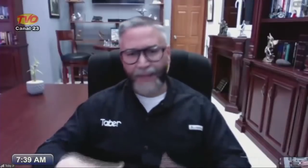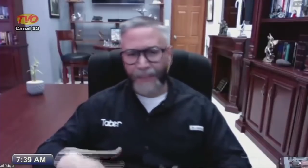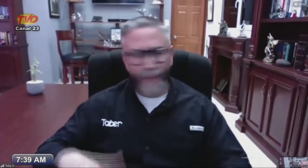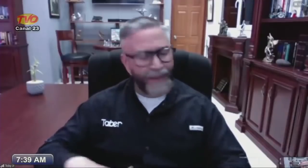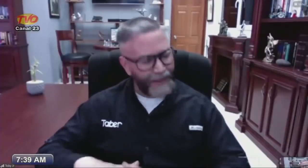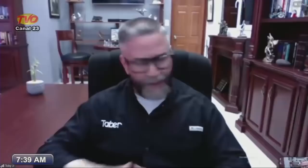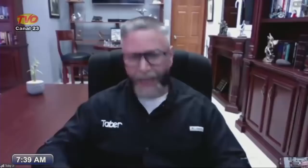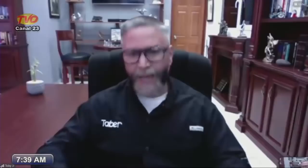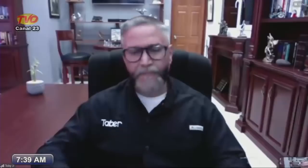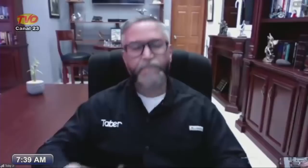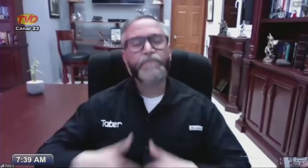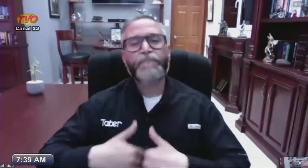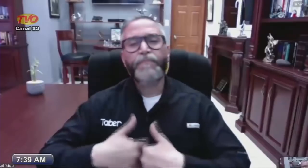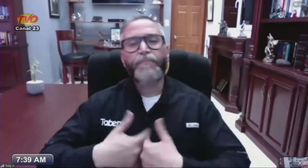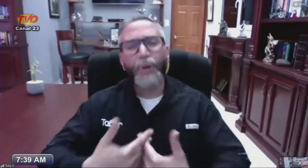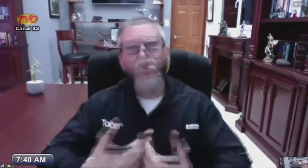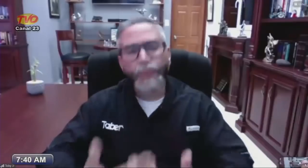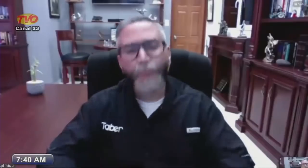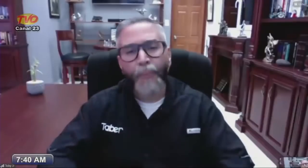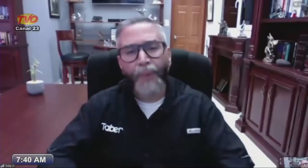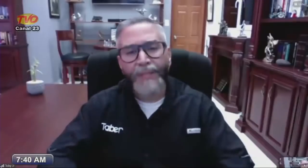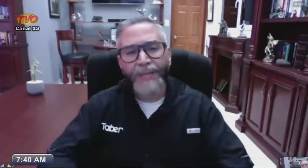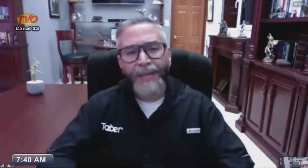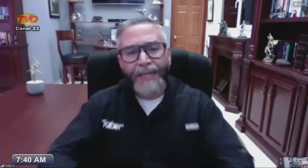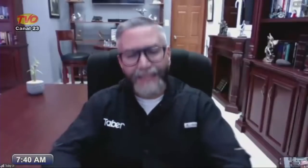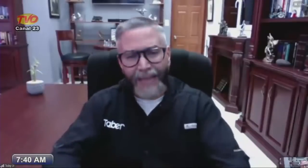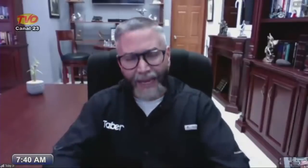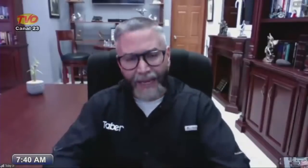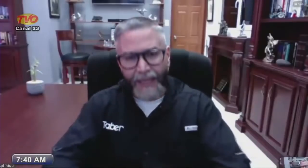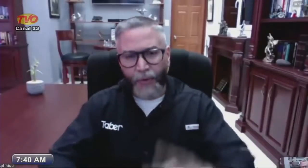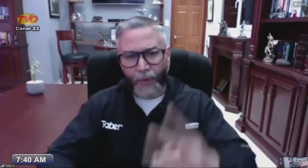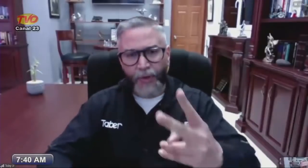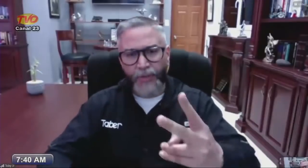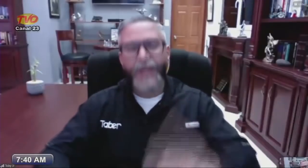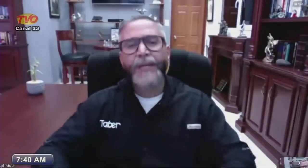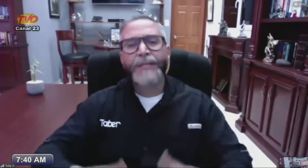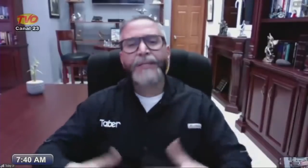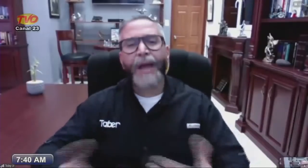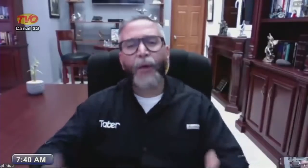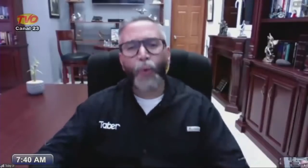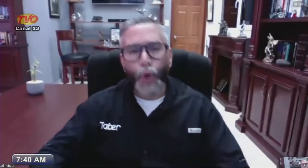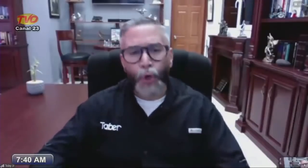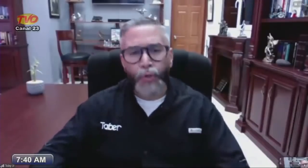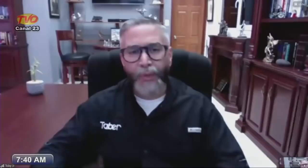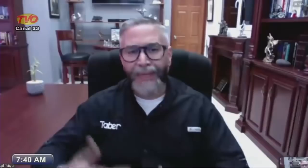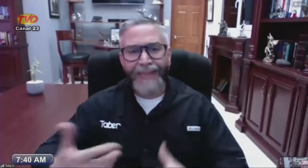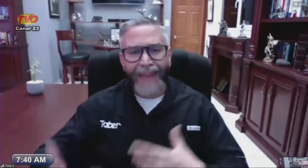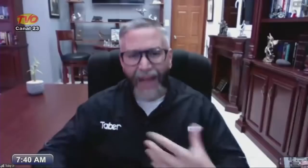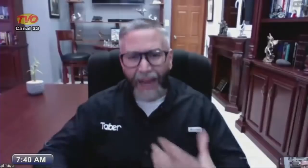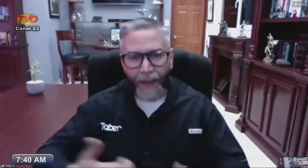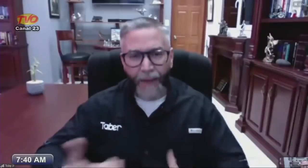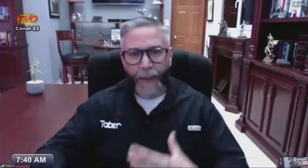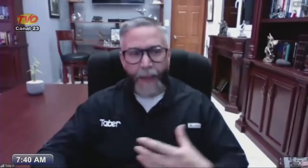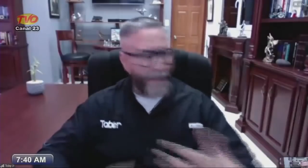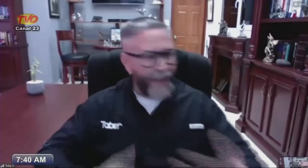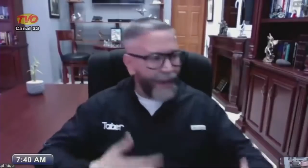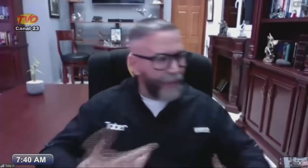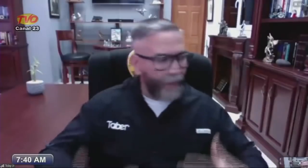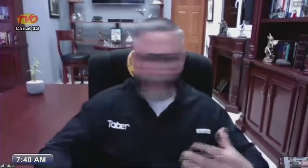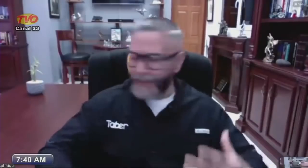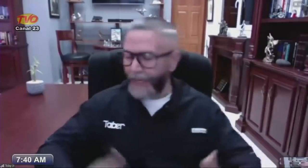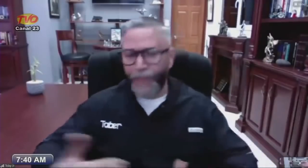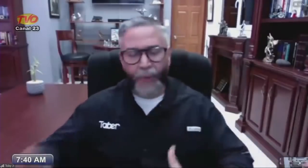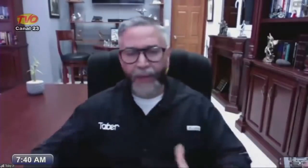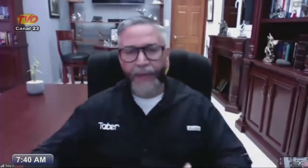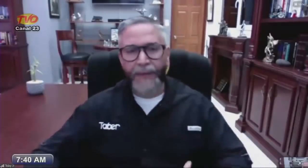cierta frase venden está bien pero sus propuestas sea creativo número 2 sea curioso vea